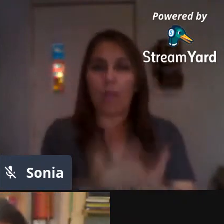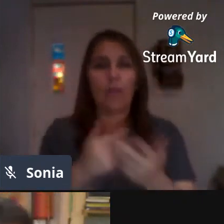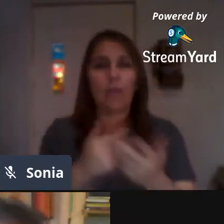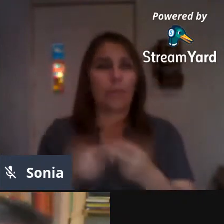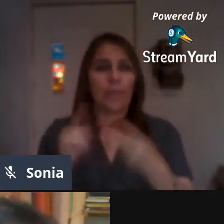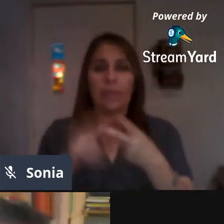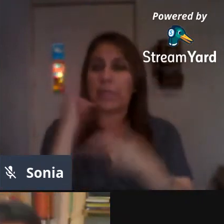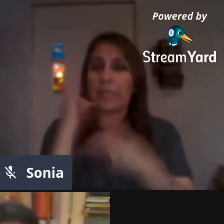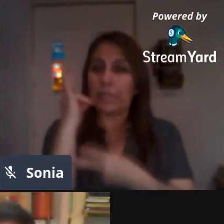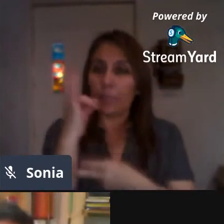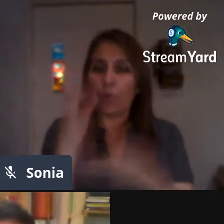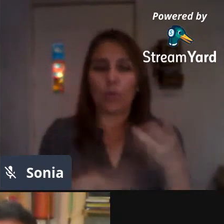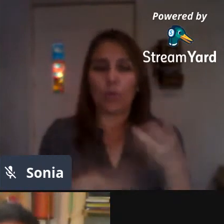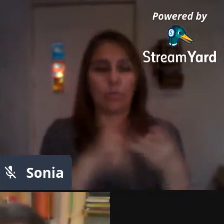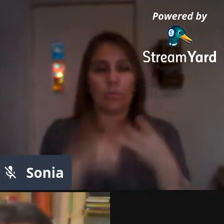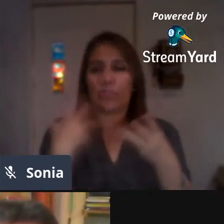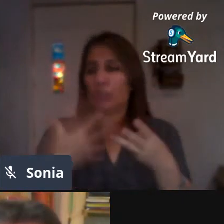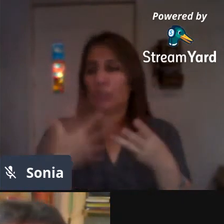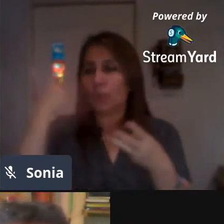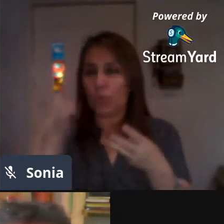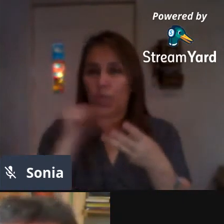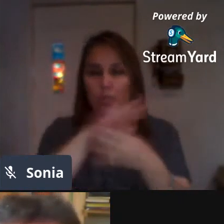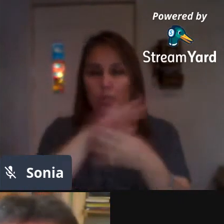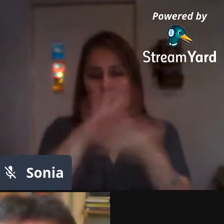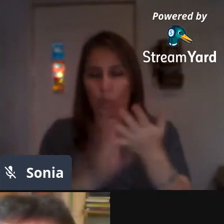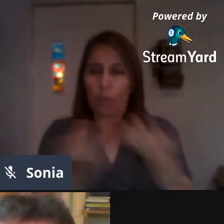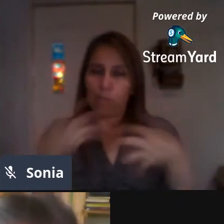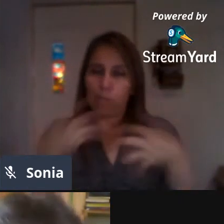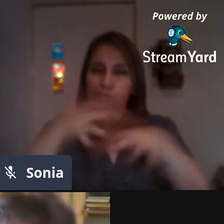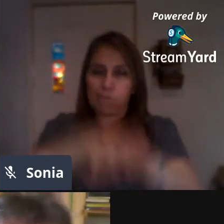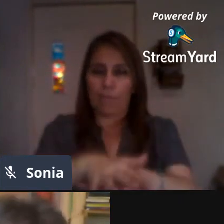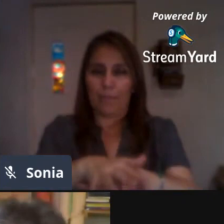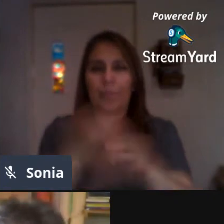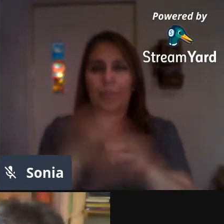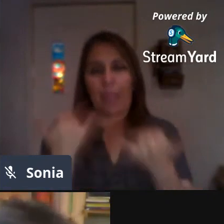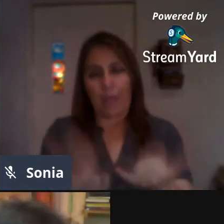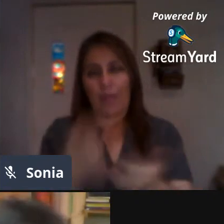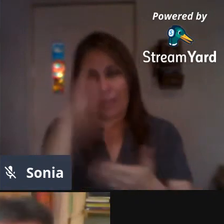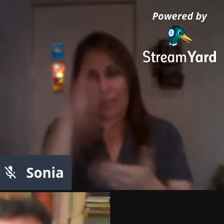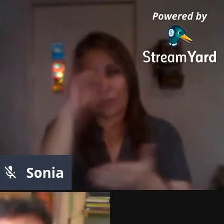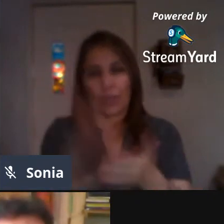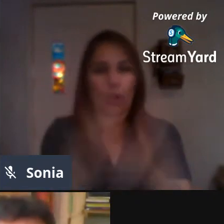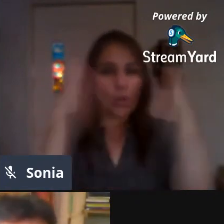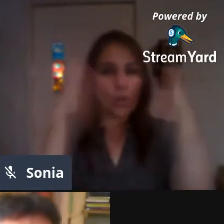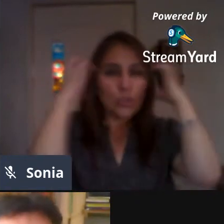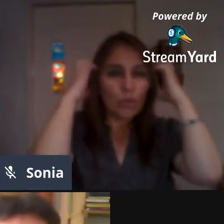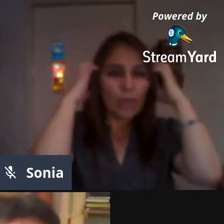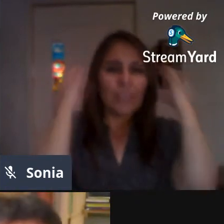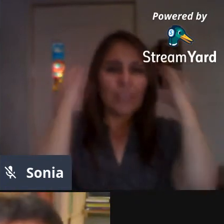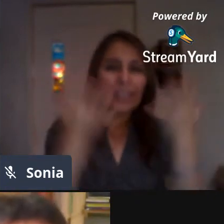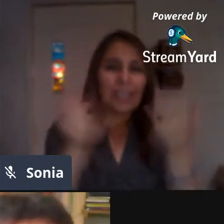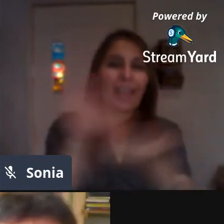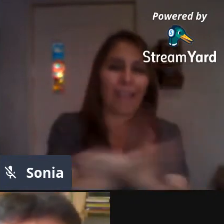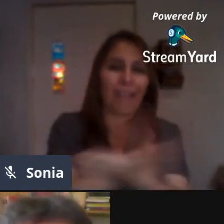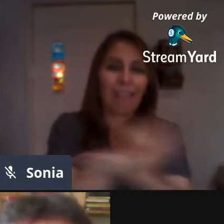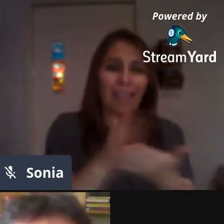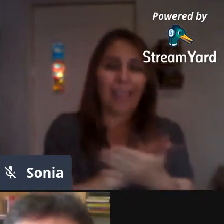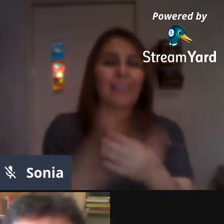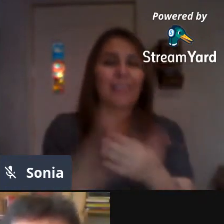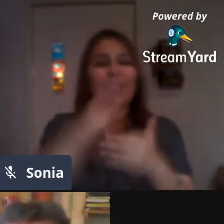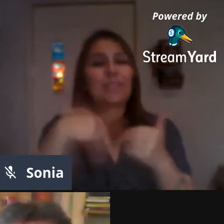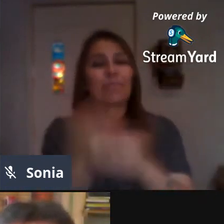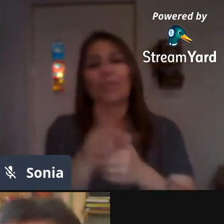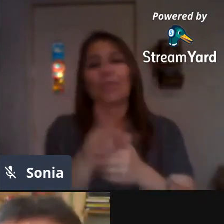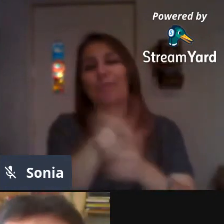cuenten ustedes hablaremos ahora sí creo que giovani debes cantarnos alguna cosa y después pasamos alonso